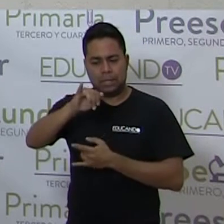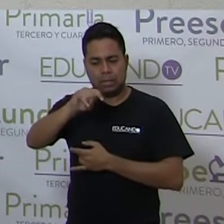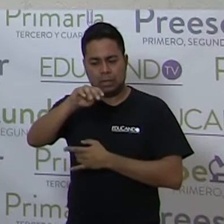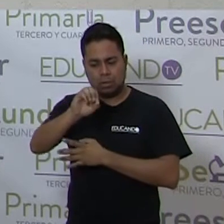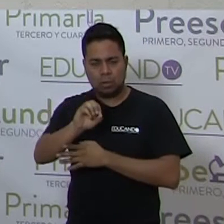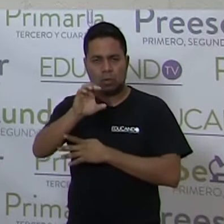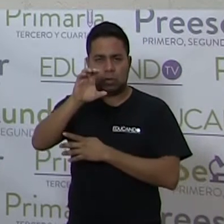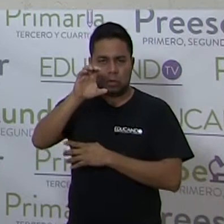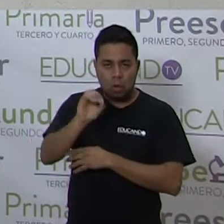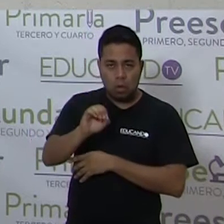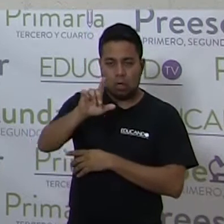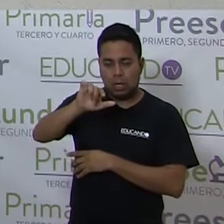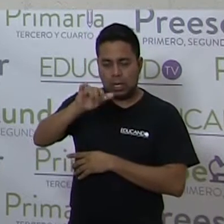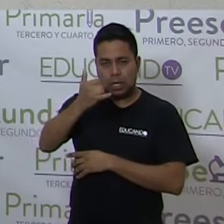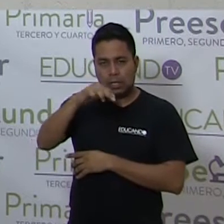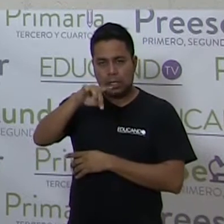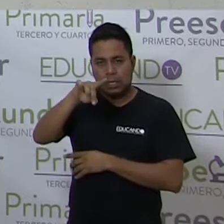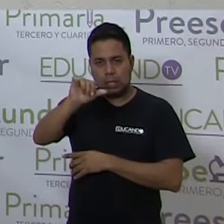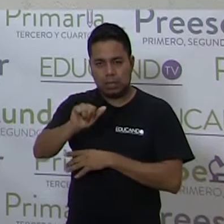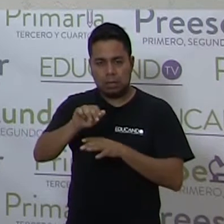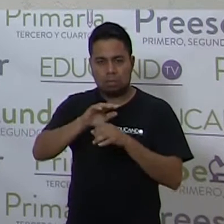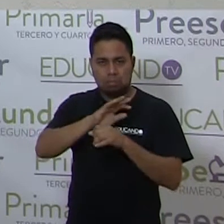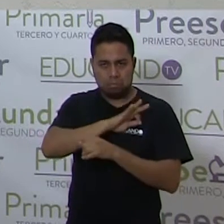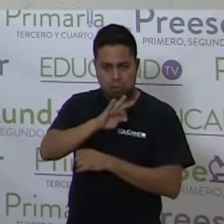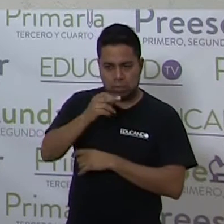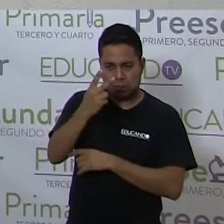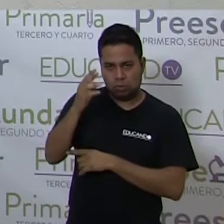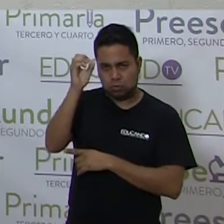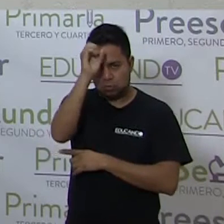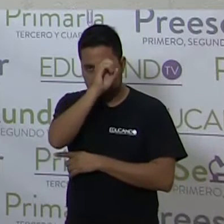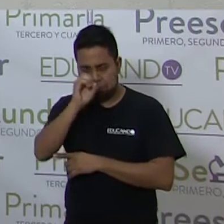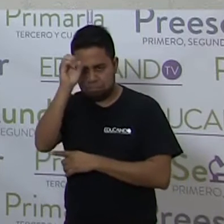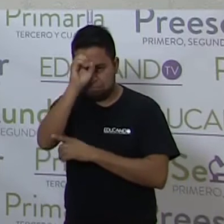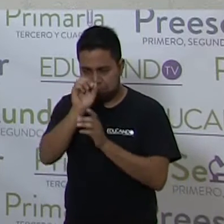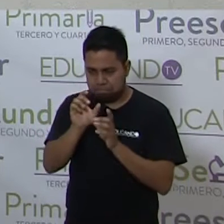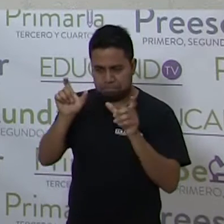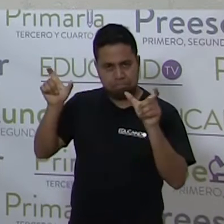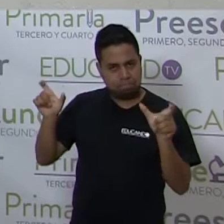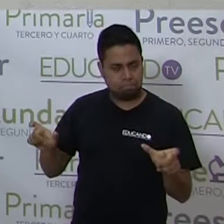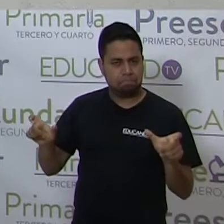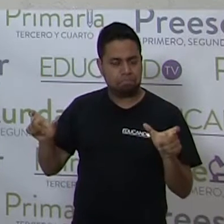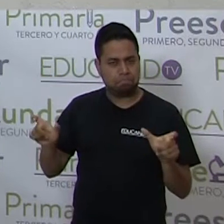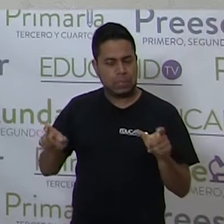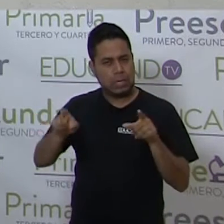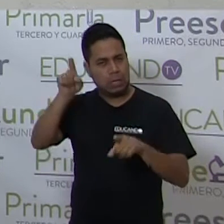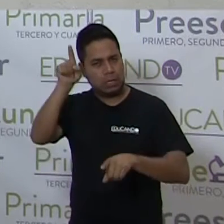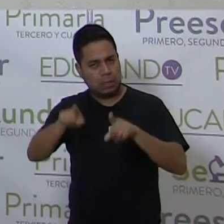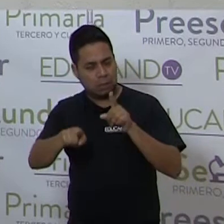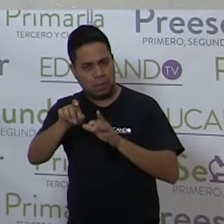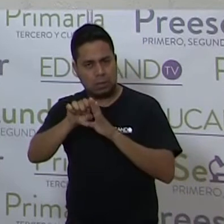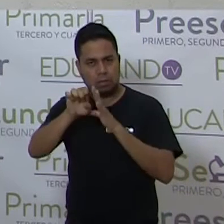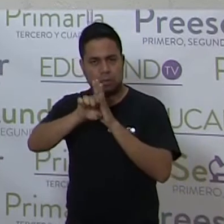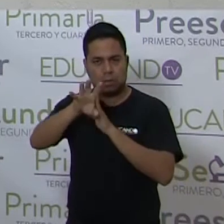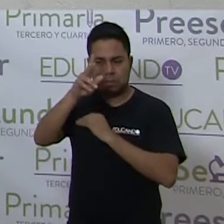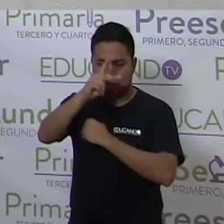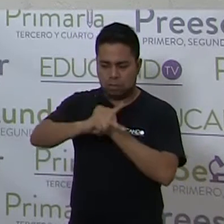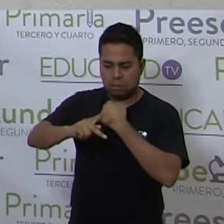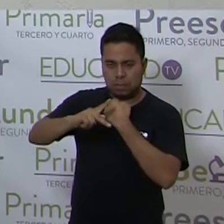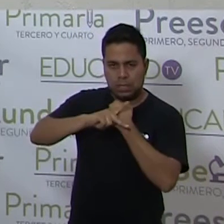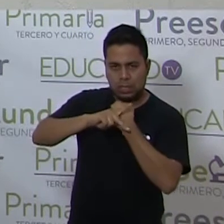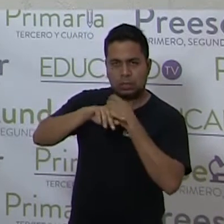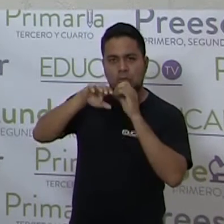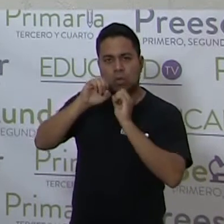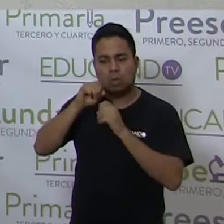puede tener dos versiones. Esto es, de acuerdo a en qué país o en qué